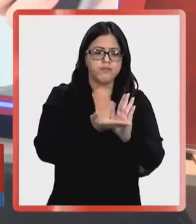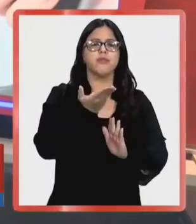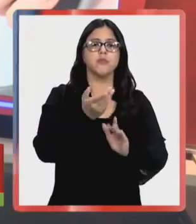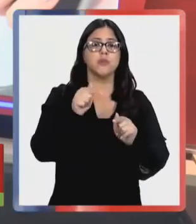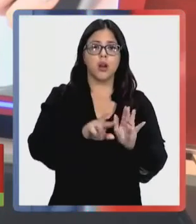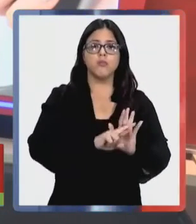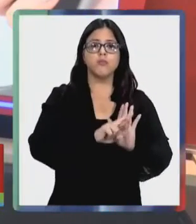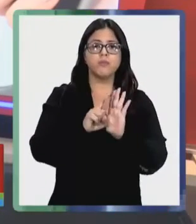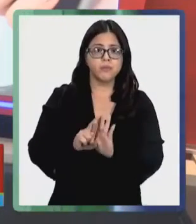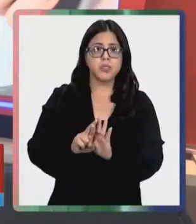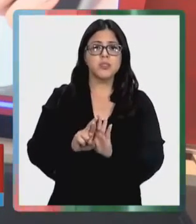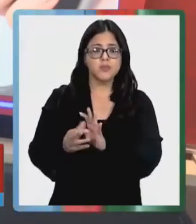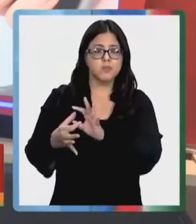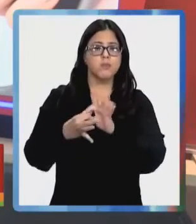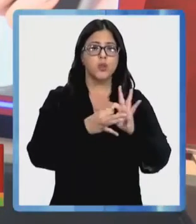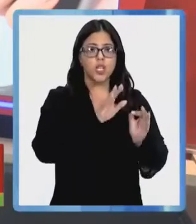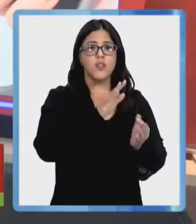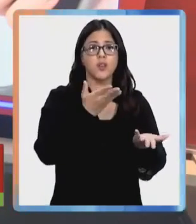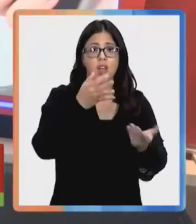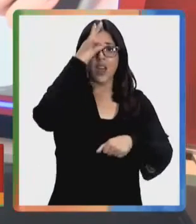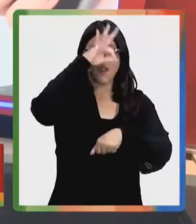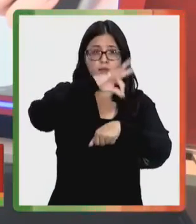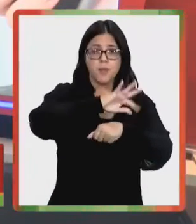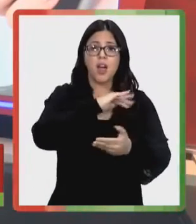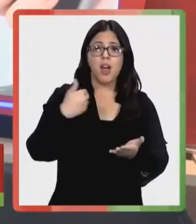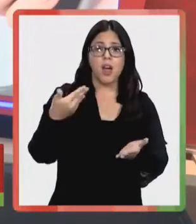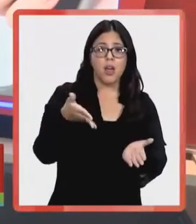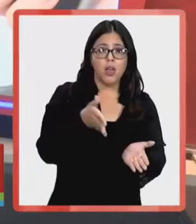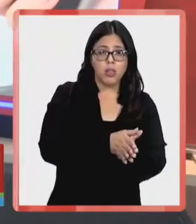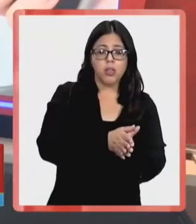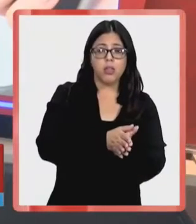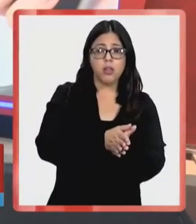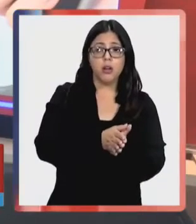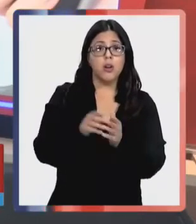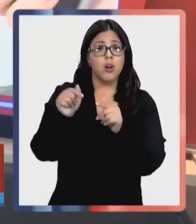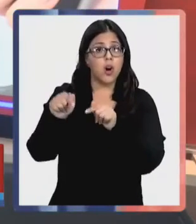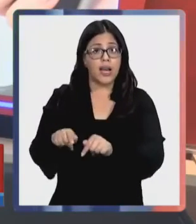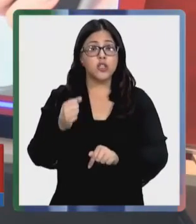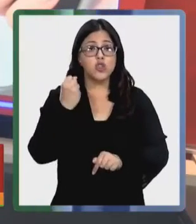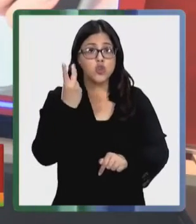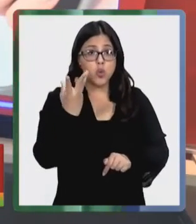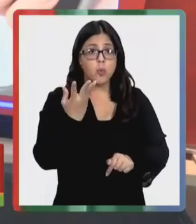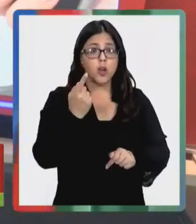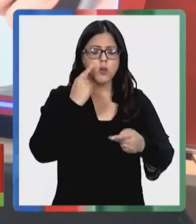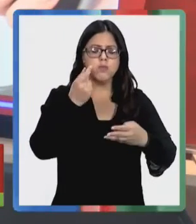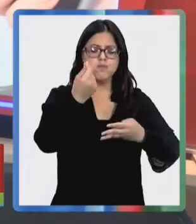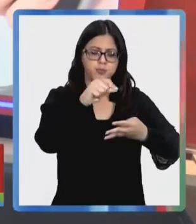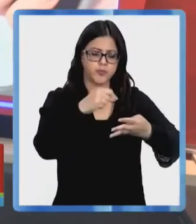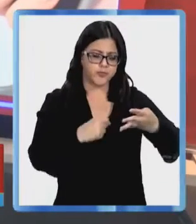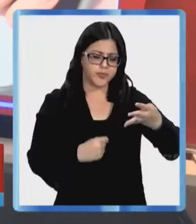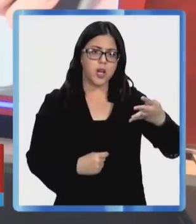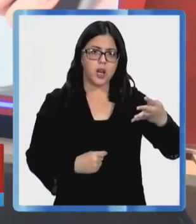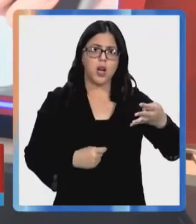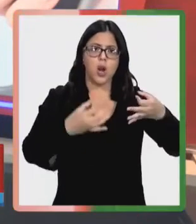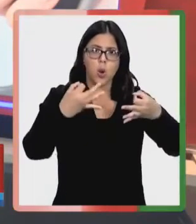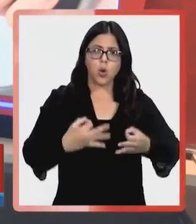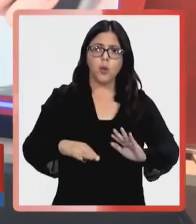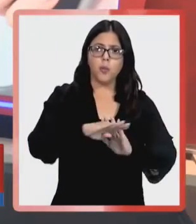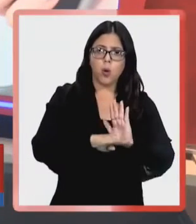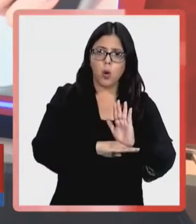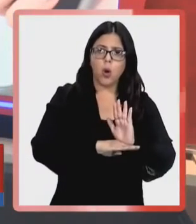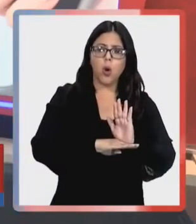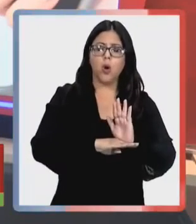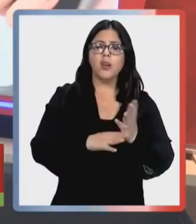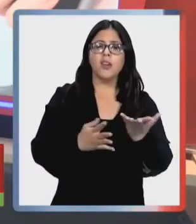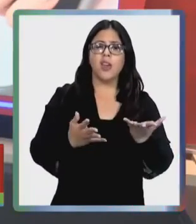hipertensión arterial, lo cual representa la principal causa de enfermedad y muerte cardiovascular. Estas cifras fueron analizadas durante la